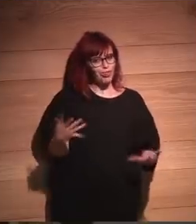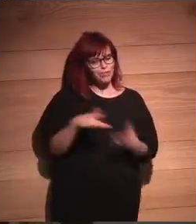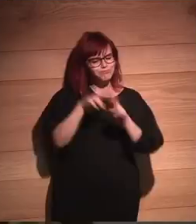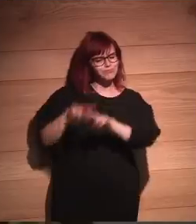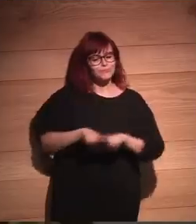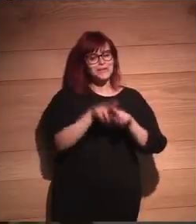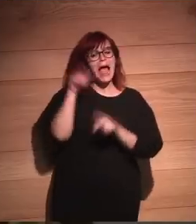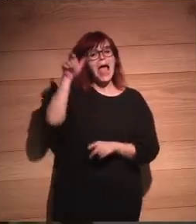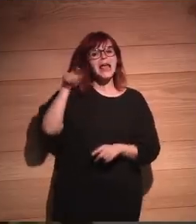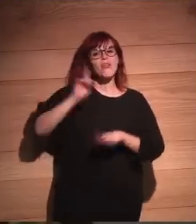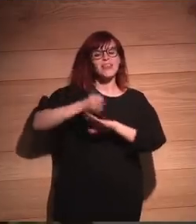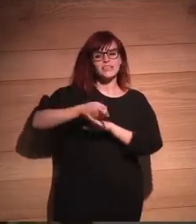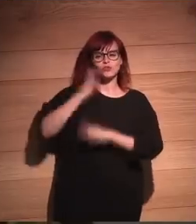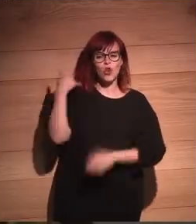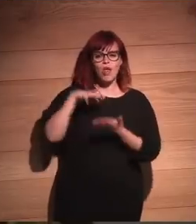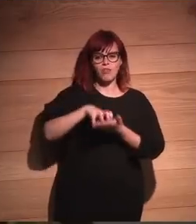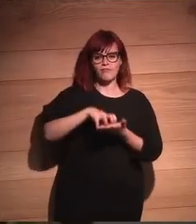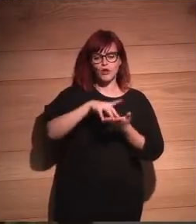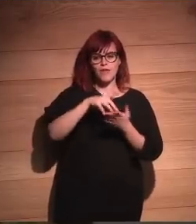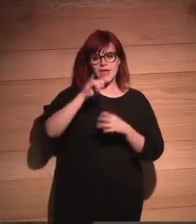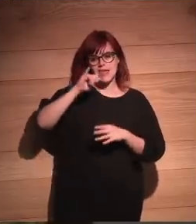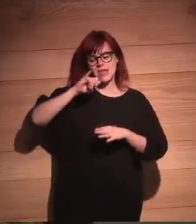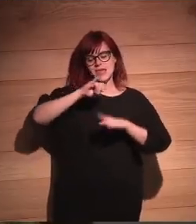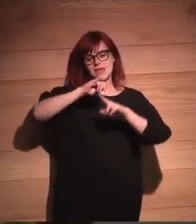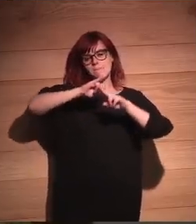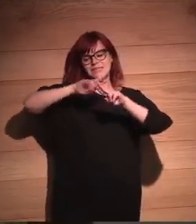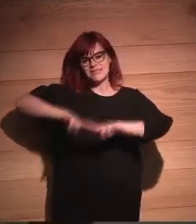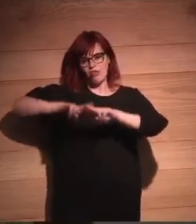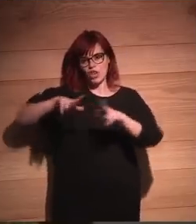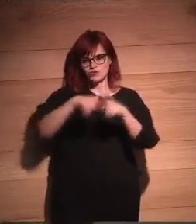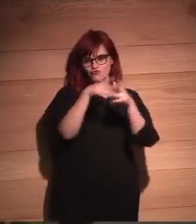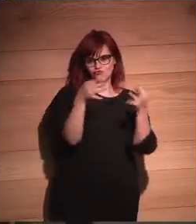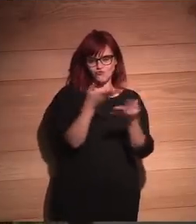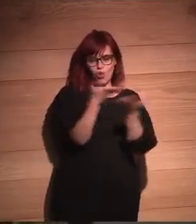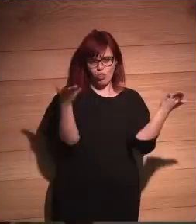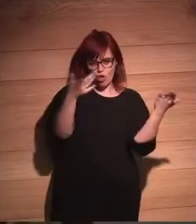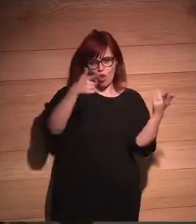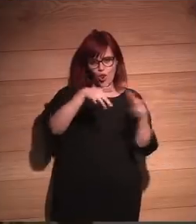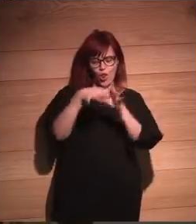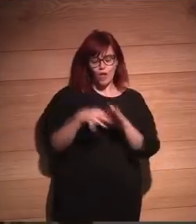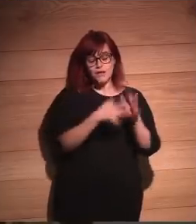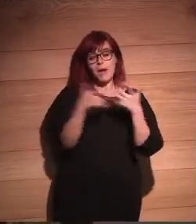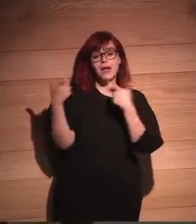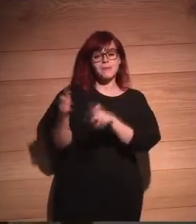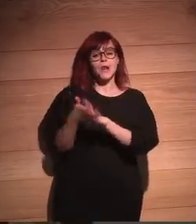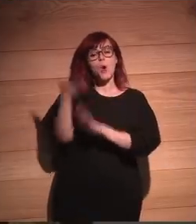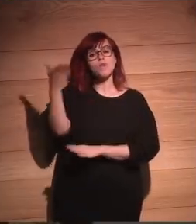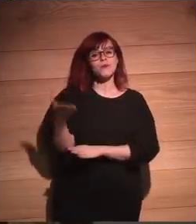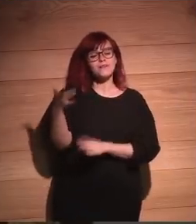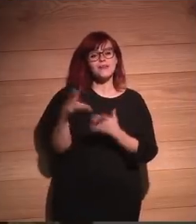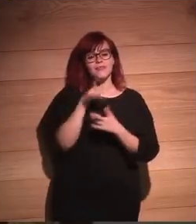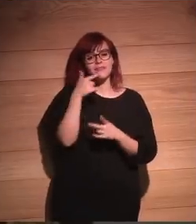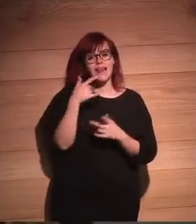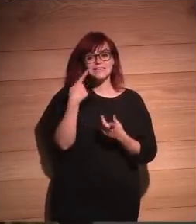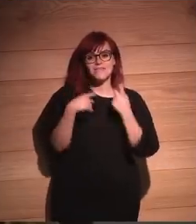y fue director del Centro de Investigaciones Sociológicas. Por tanto, ese capítulo que hemos comentado de la importancia que